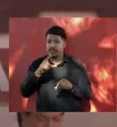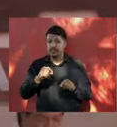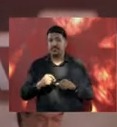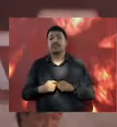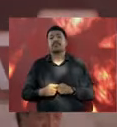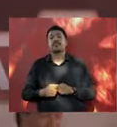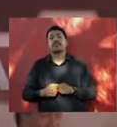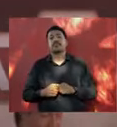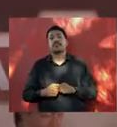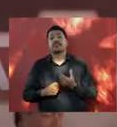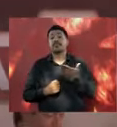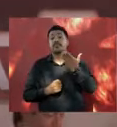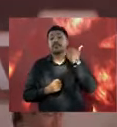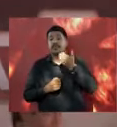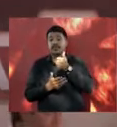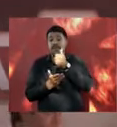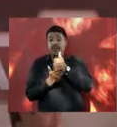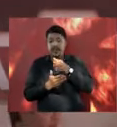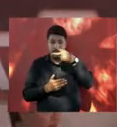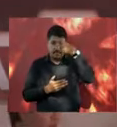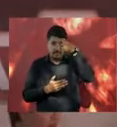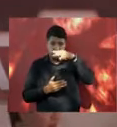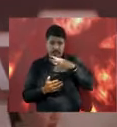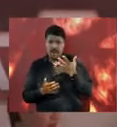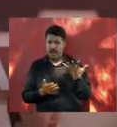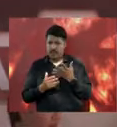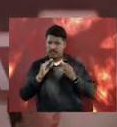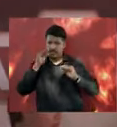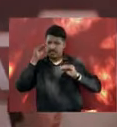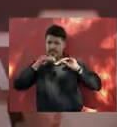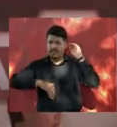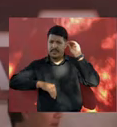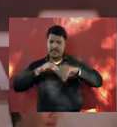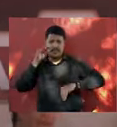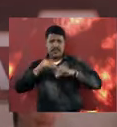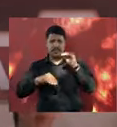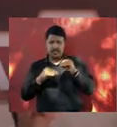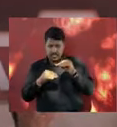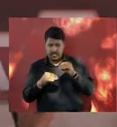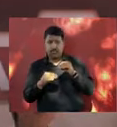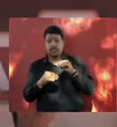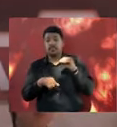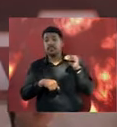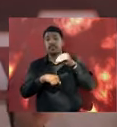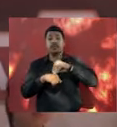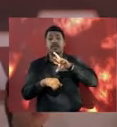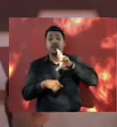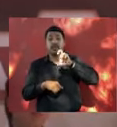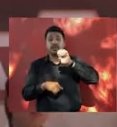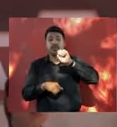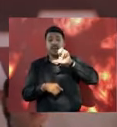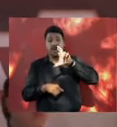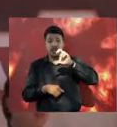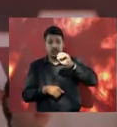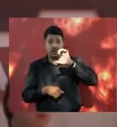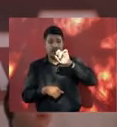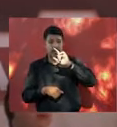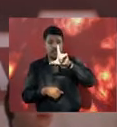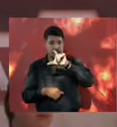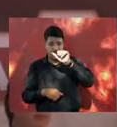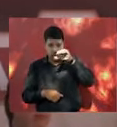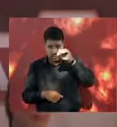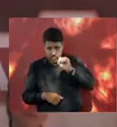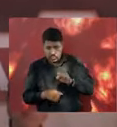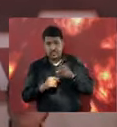Lo hice en la Ciudad de México. Hice la Rosario Castellanos y la Universidad de la Salud, que complementan